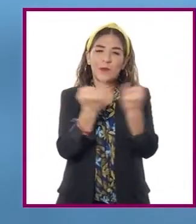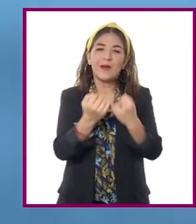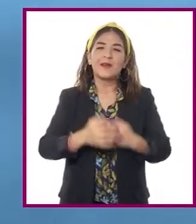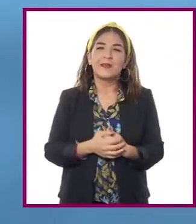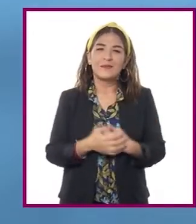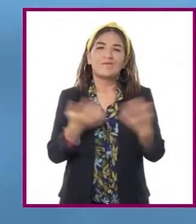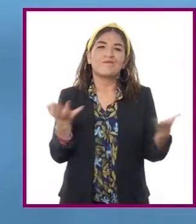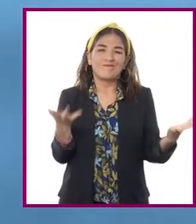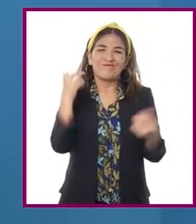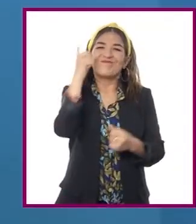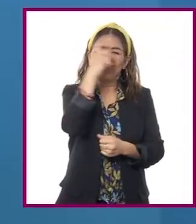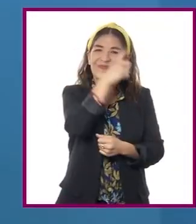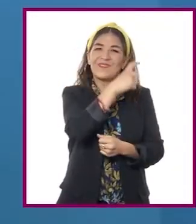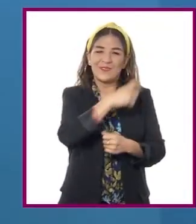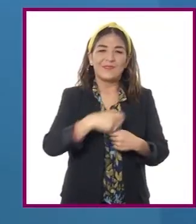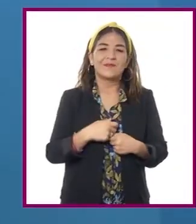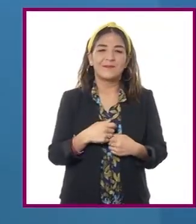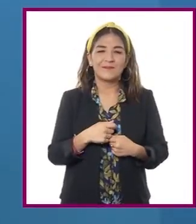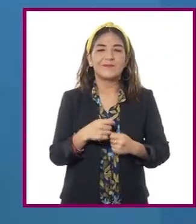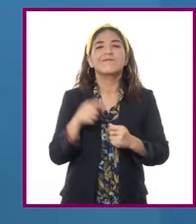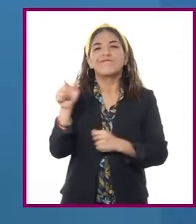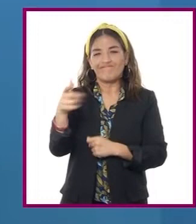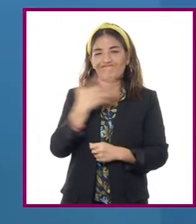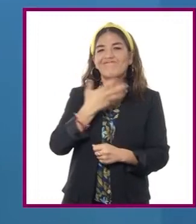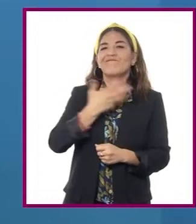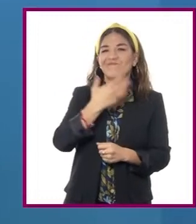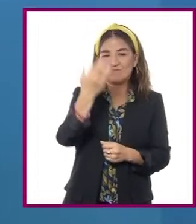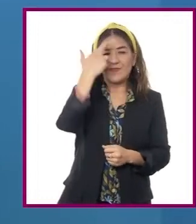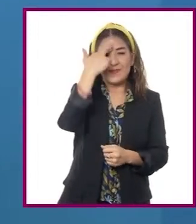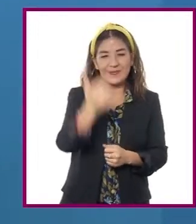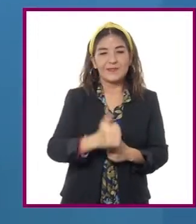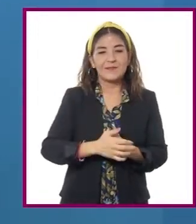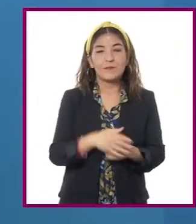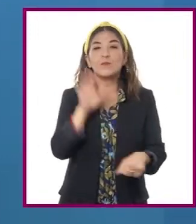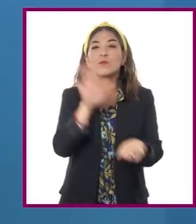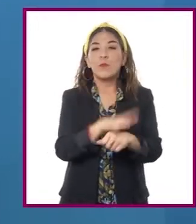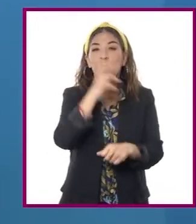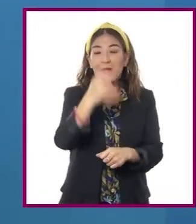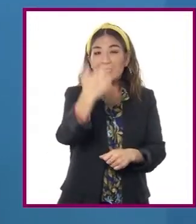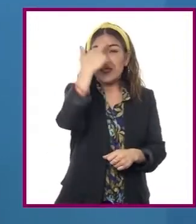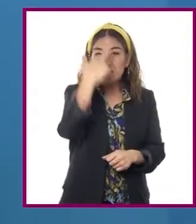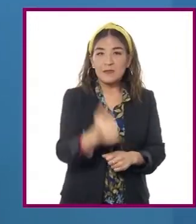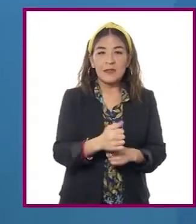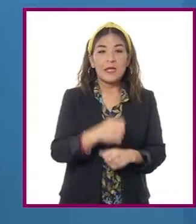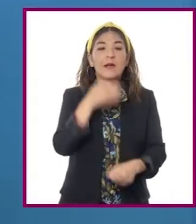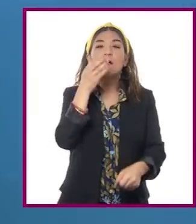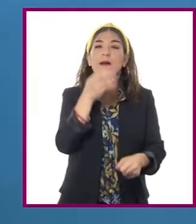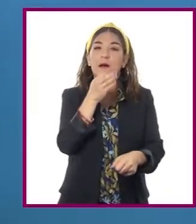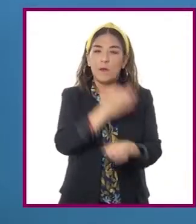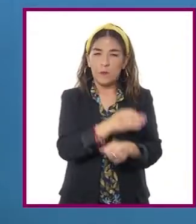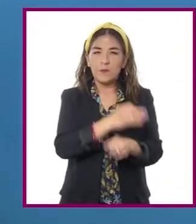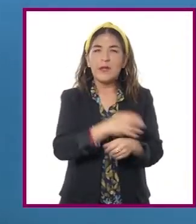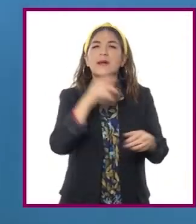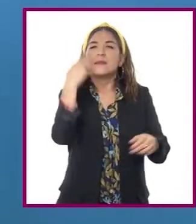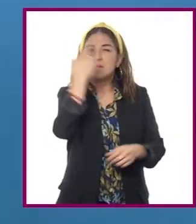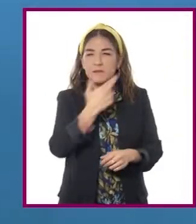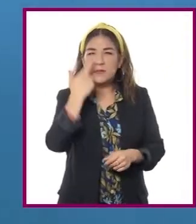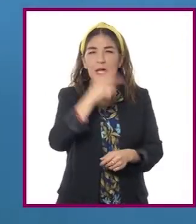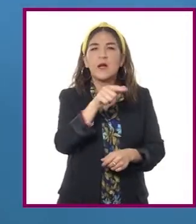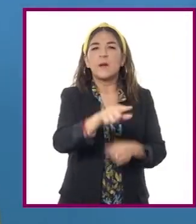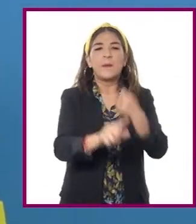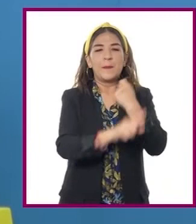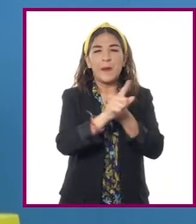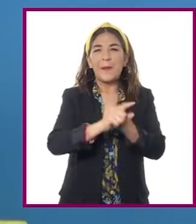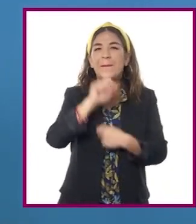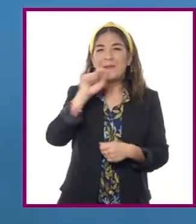muy complejo. Tienes mucha razón. Por eso, antes de continuar analizando la situación